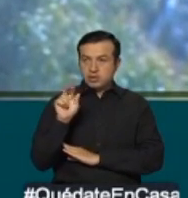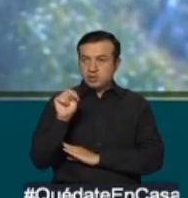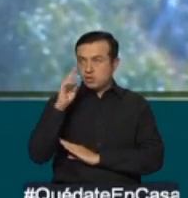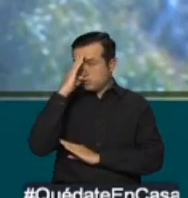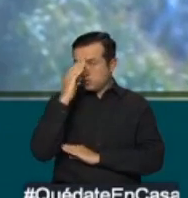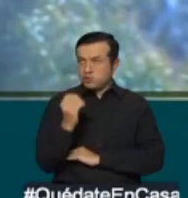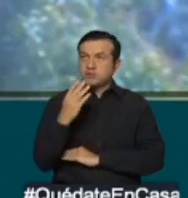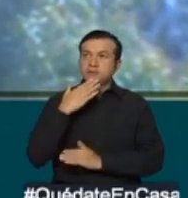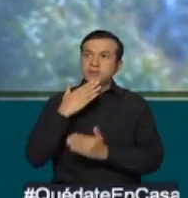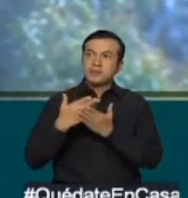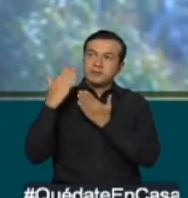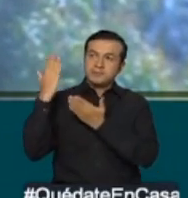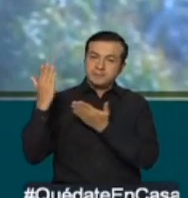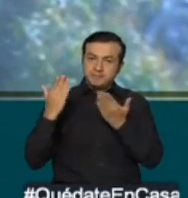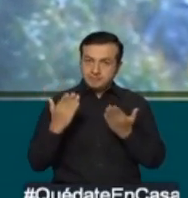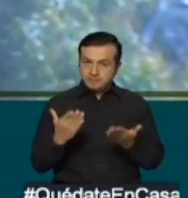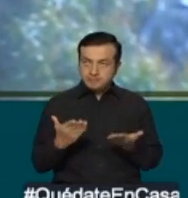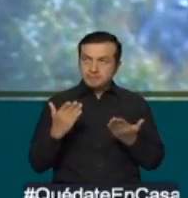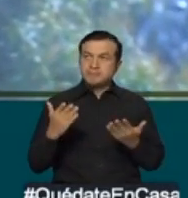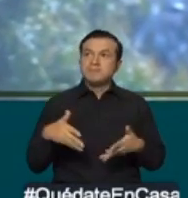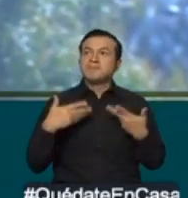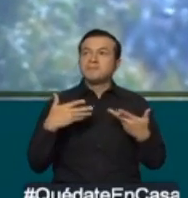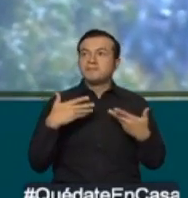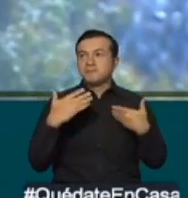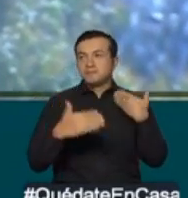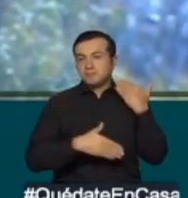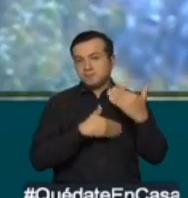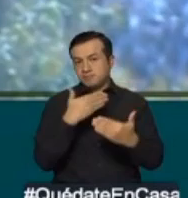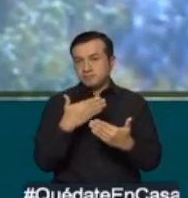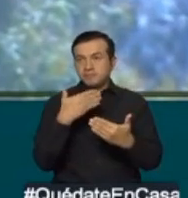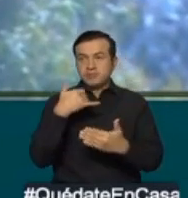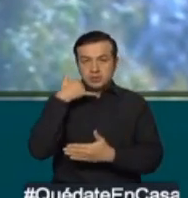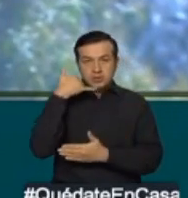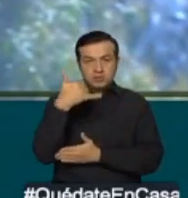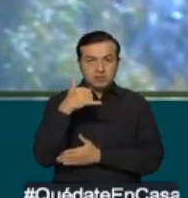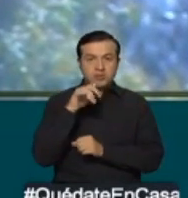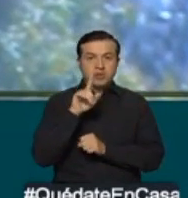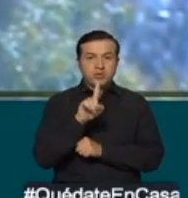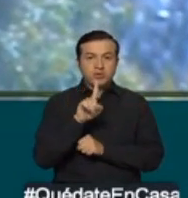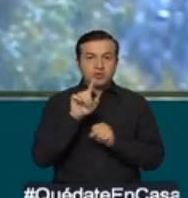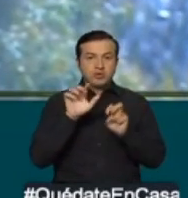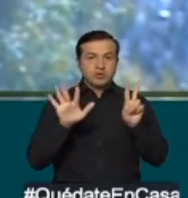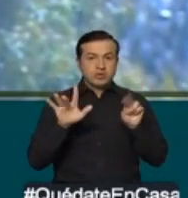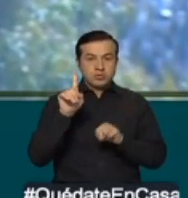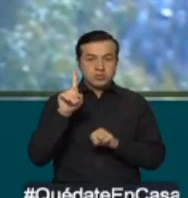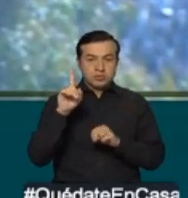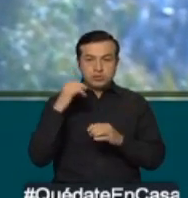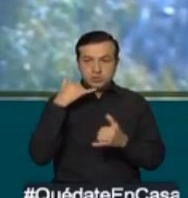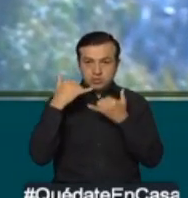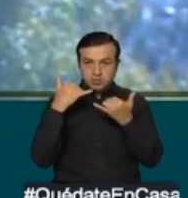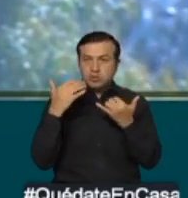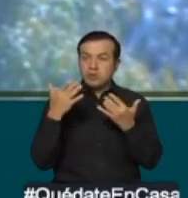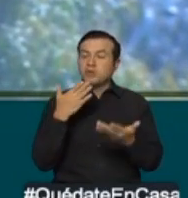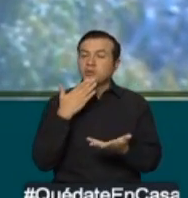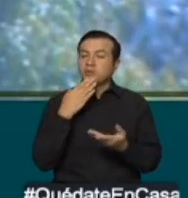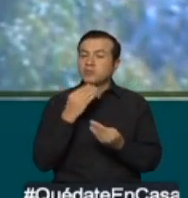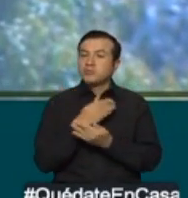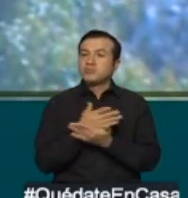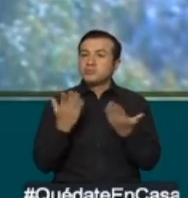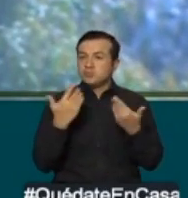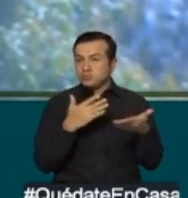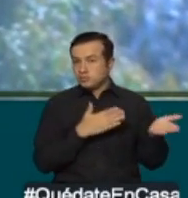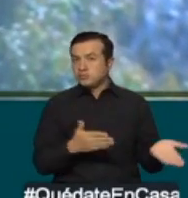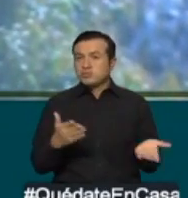días ministro gracias por acompañarnos como ha marchado el servicio de la línea telefónica 171 en el transcurso de estos últimos días